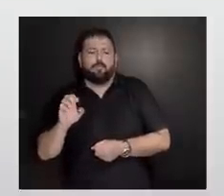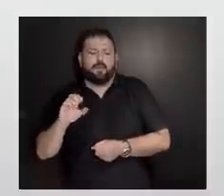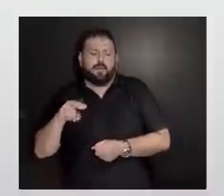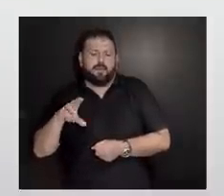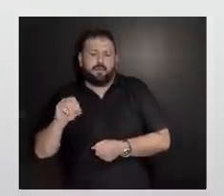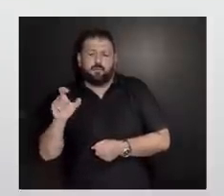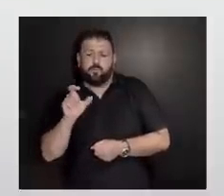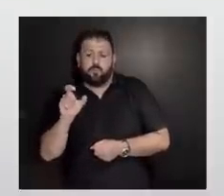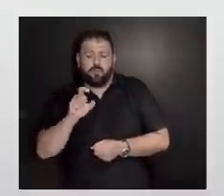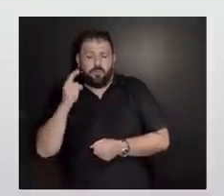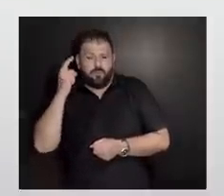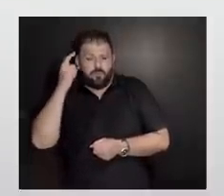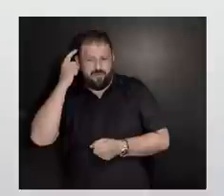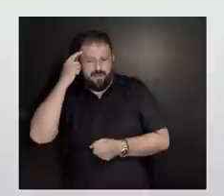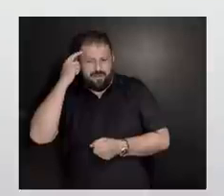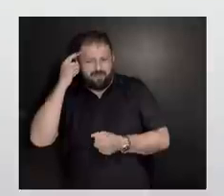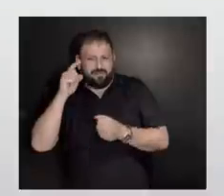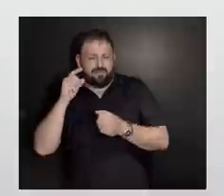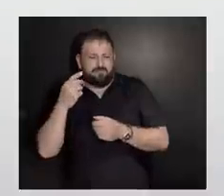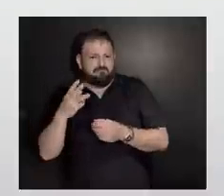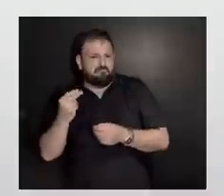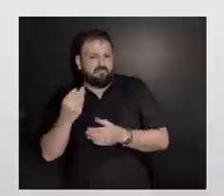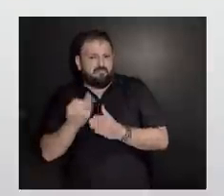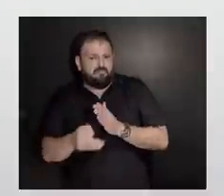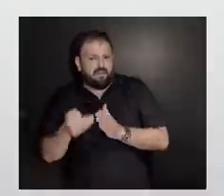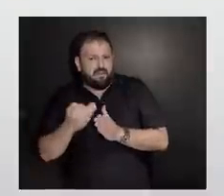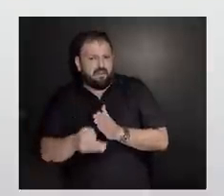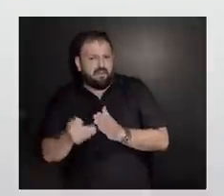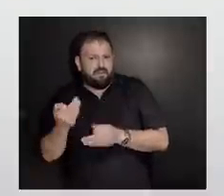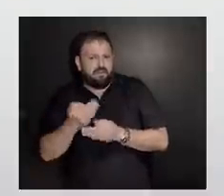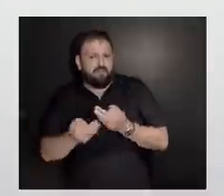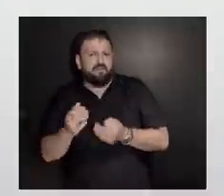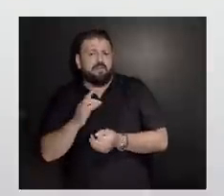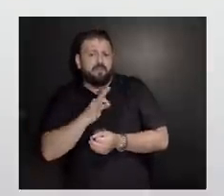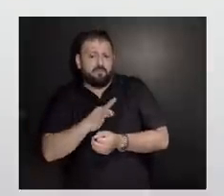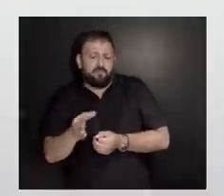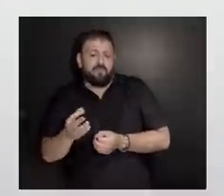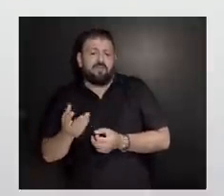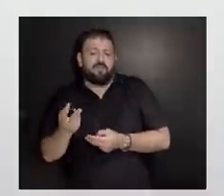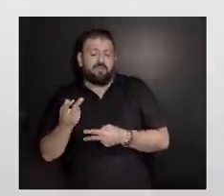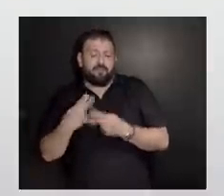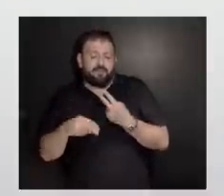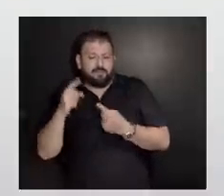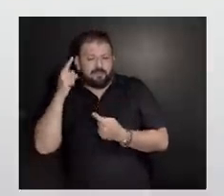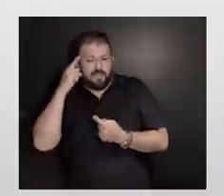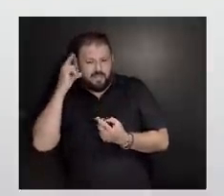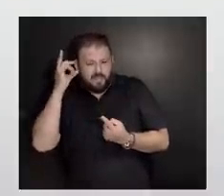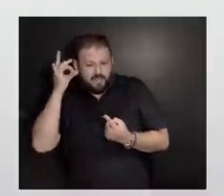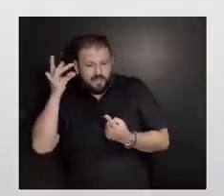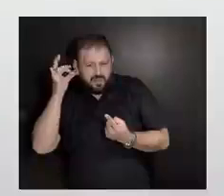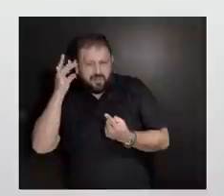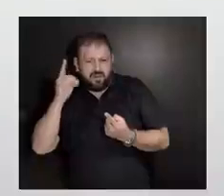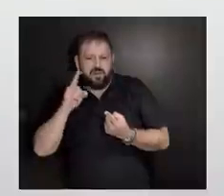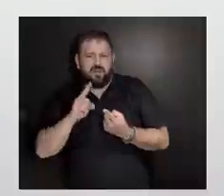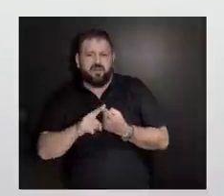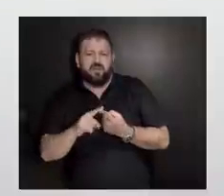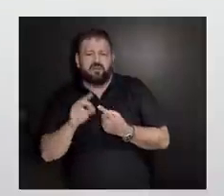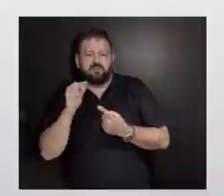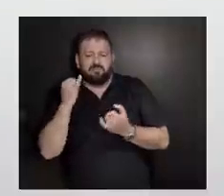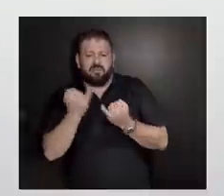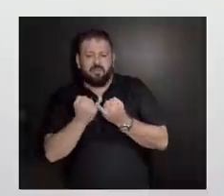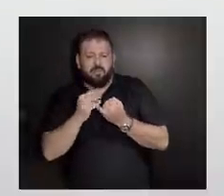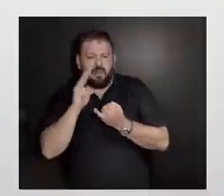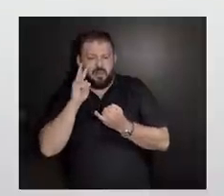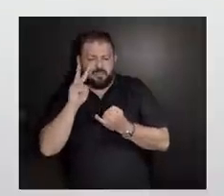está teniendo este aporte constante de glucosa, pues puede generar síntomas como dolores de cabeza, visión doble o borrosa, puede